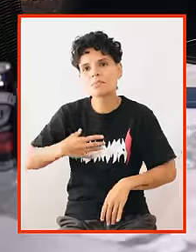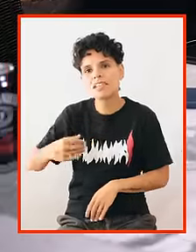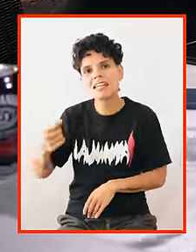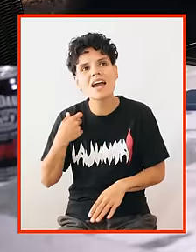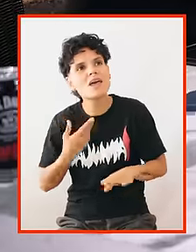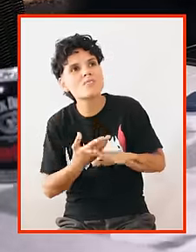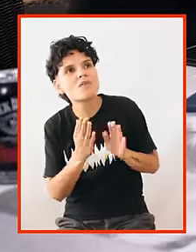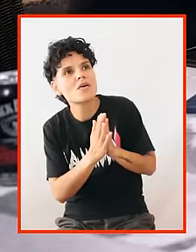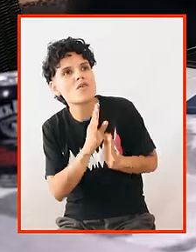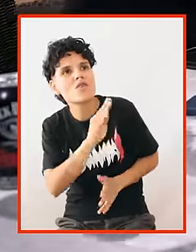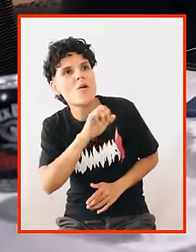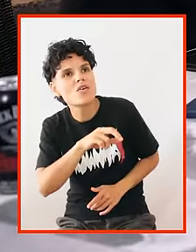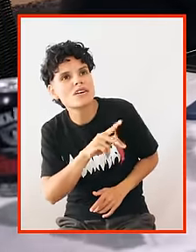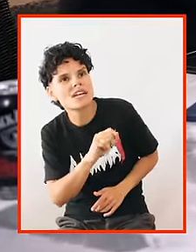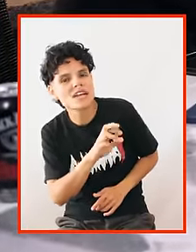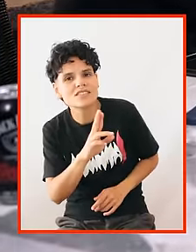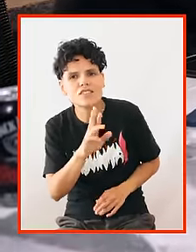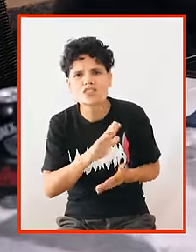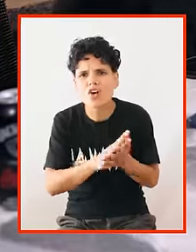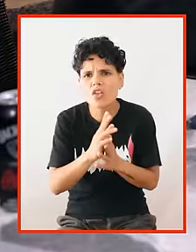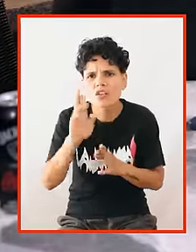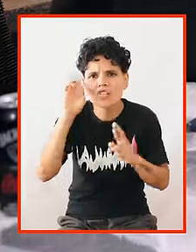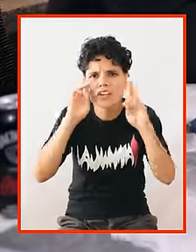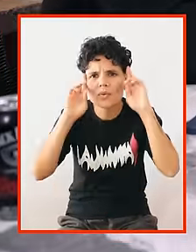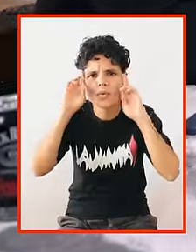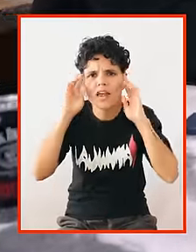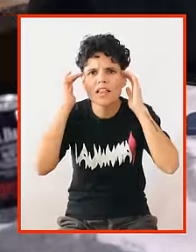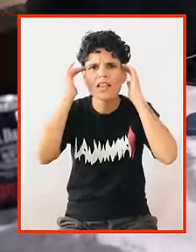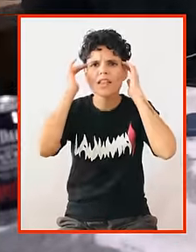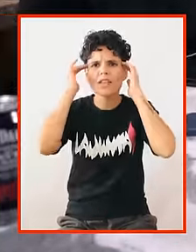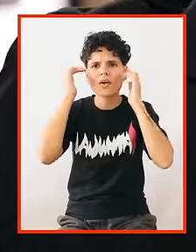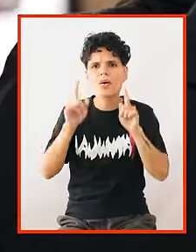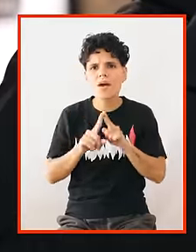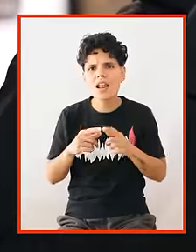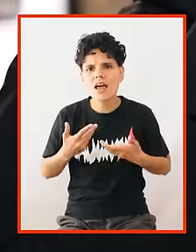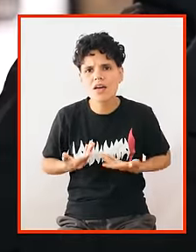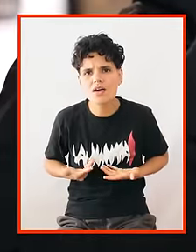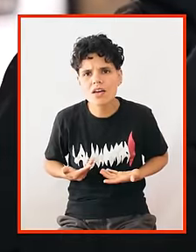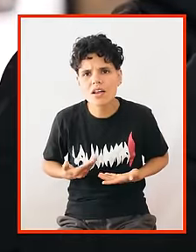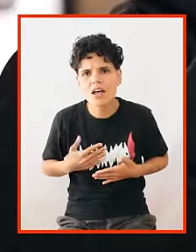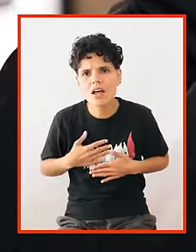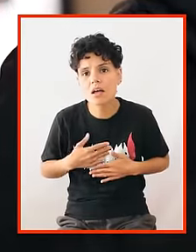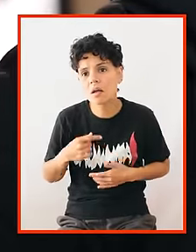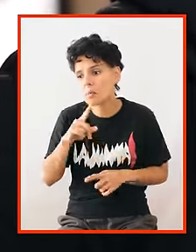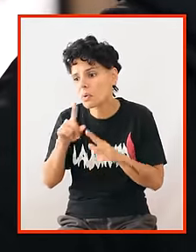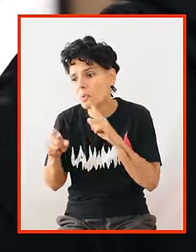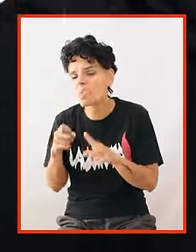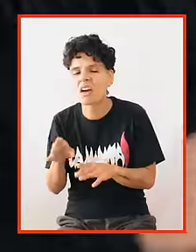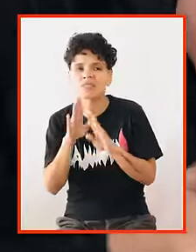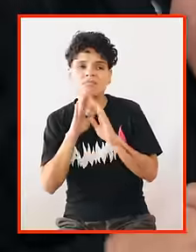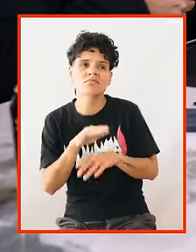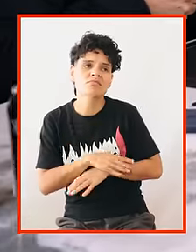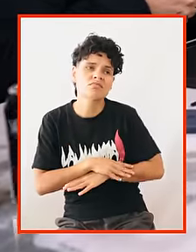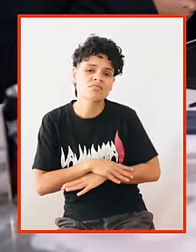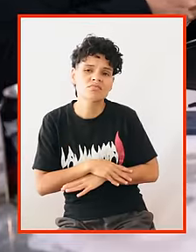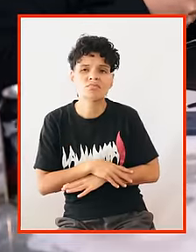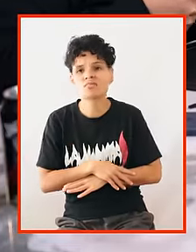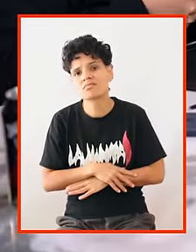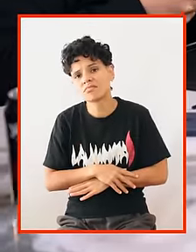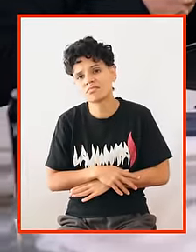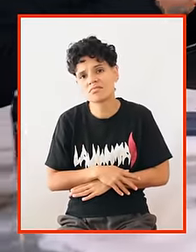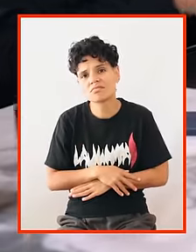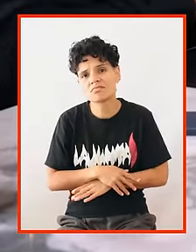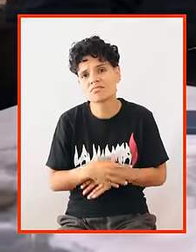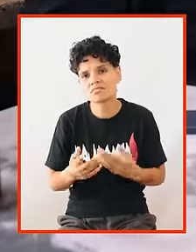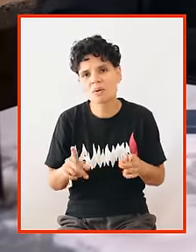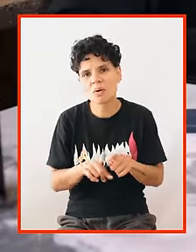colegio, y como que toda esa cuestión, ¿cachai? Sí. Hoy día lo salgo con ellos, los buenos ni hablan. Están ahí conversando con